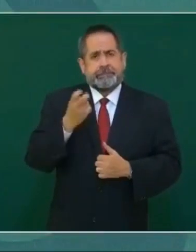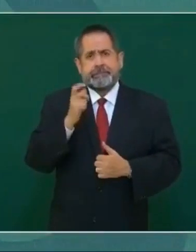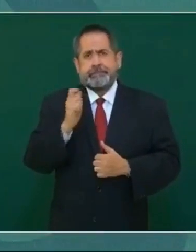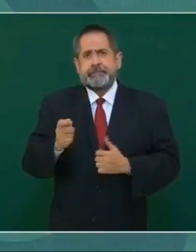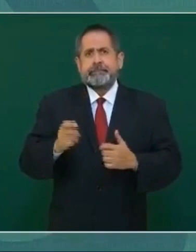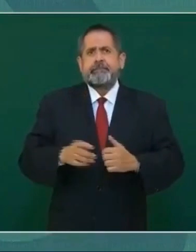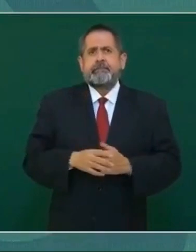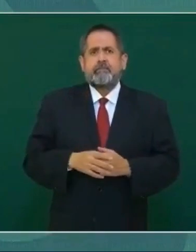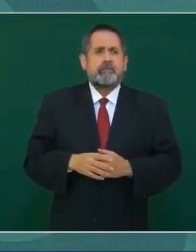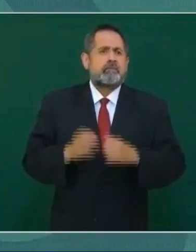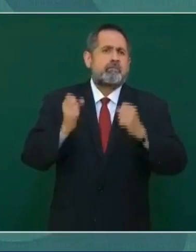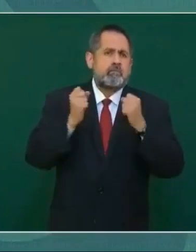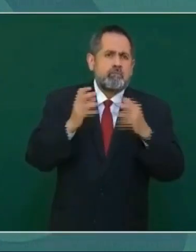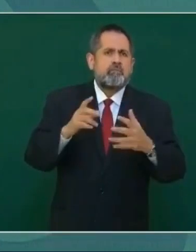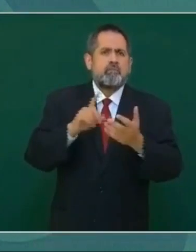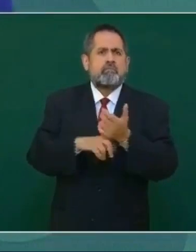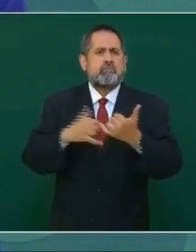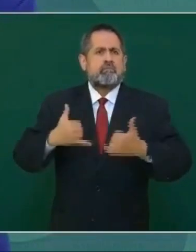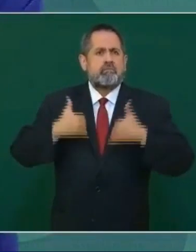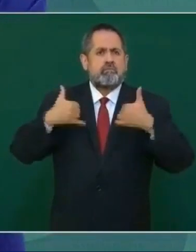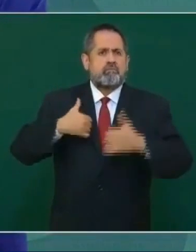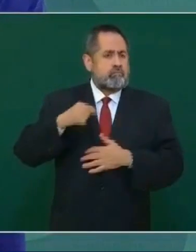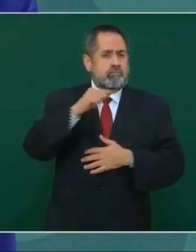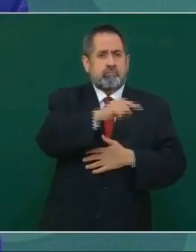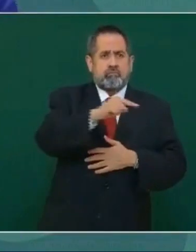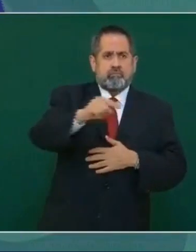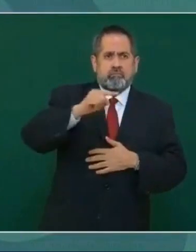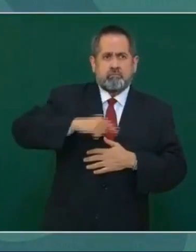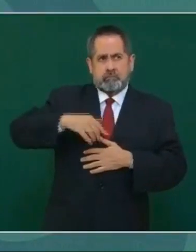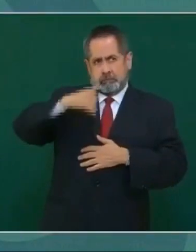hay muchos jóvenes que se rebelan,